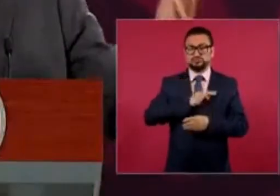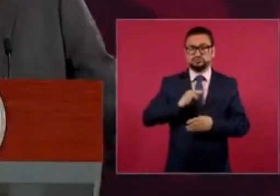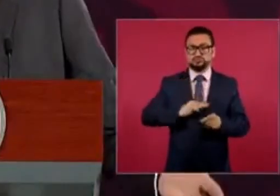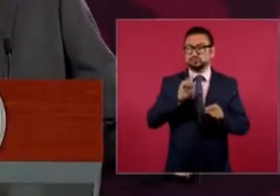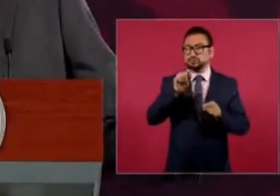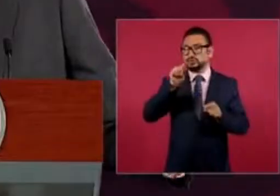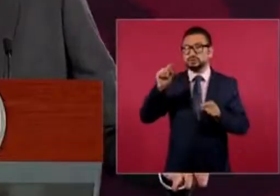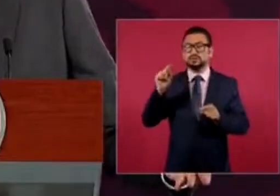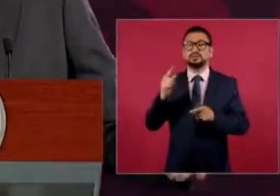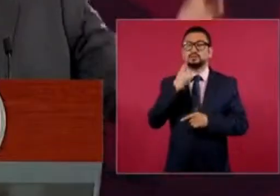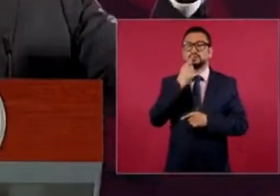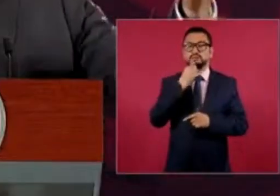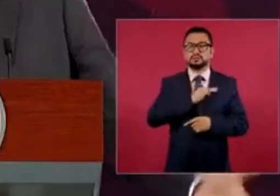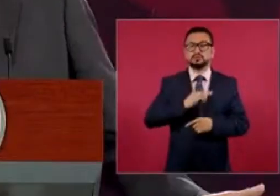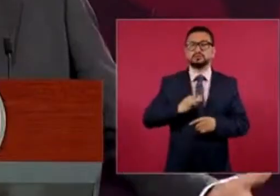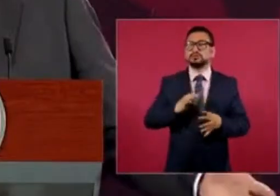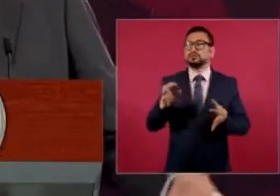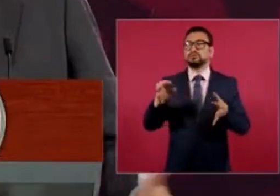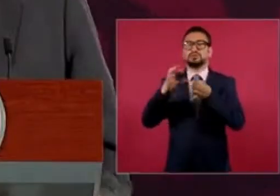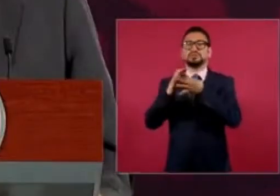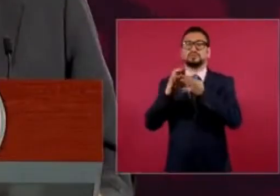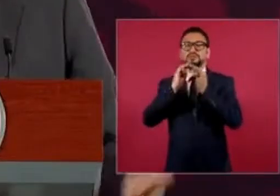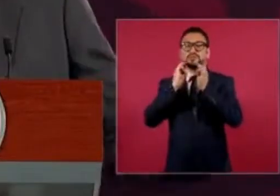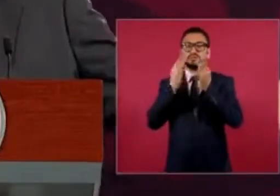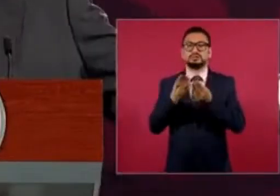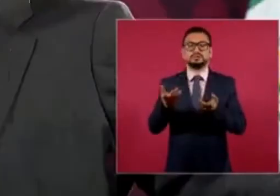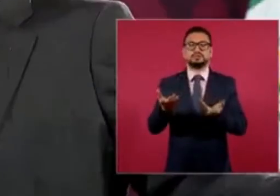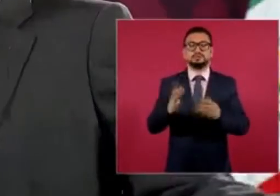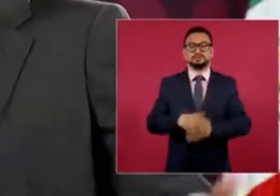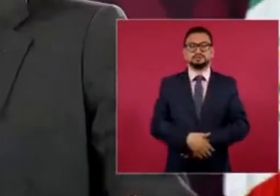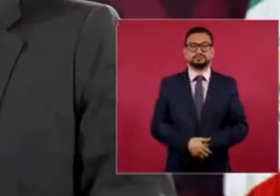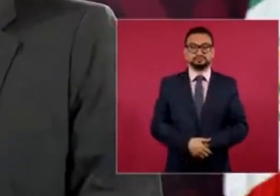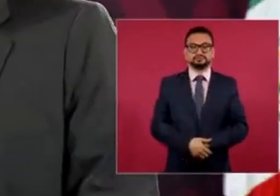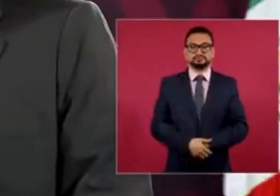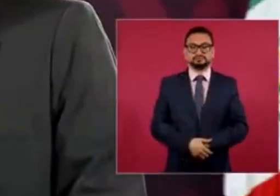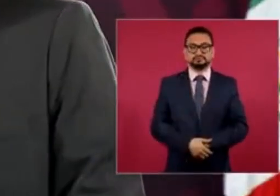están vinculados con la delincuencia.